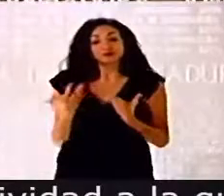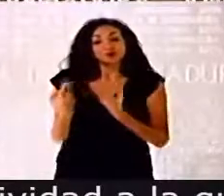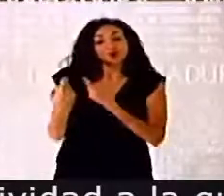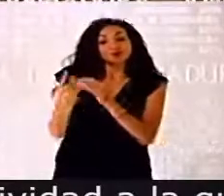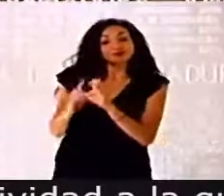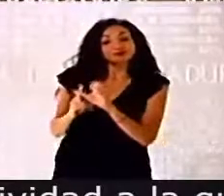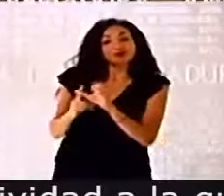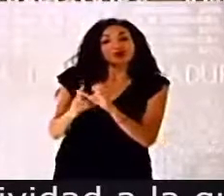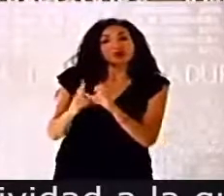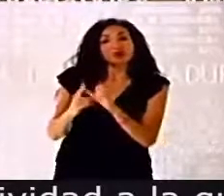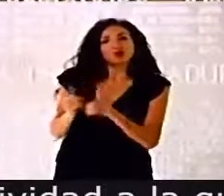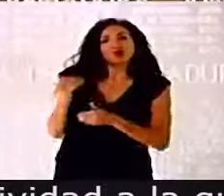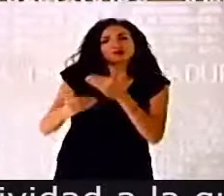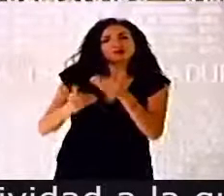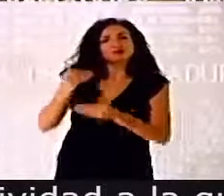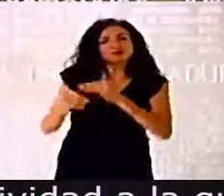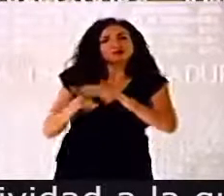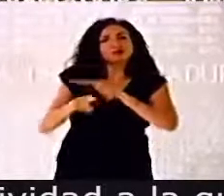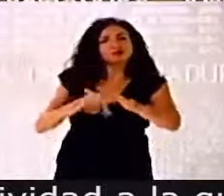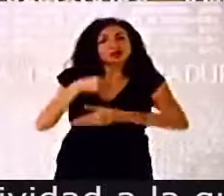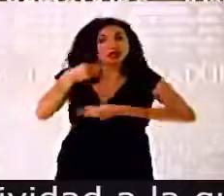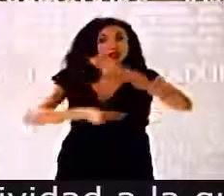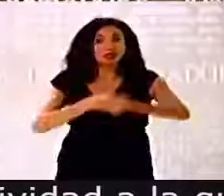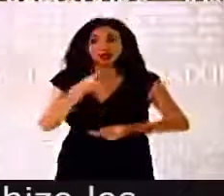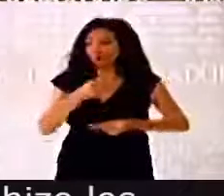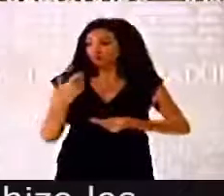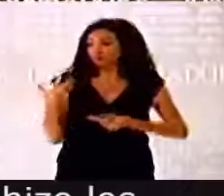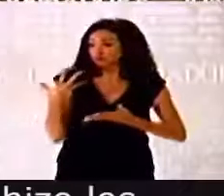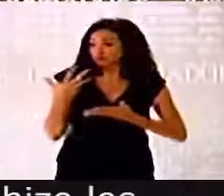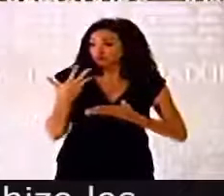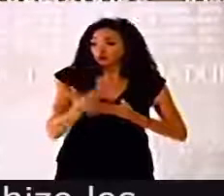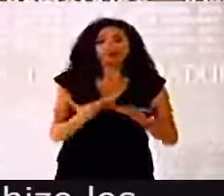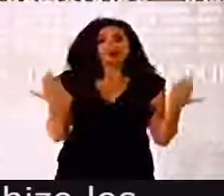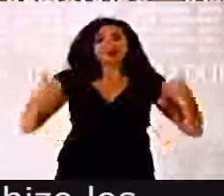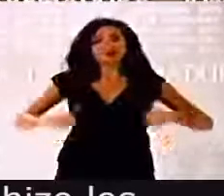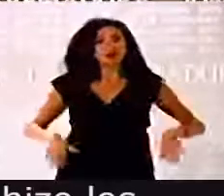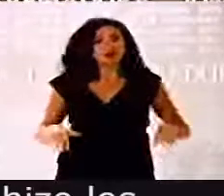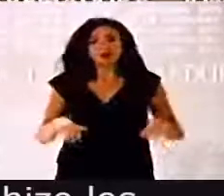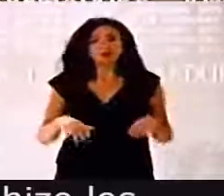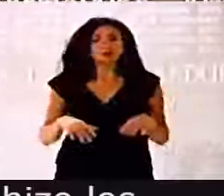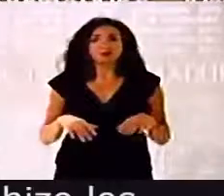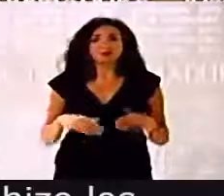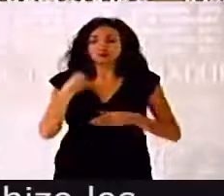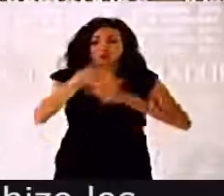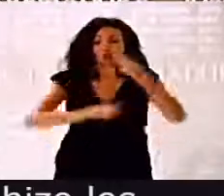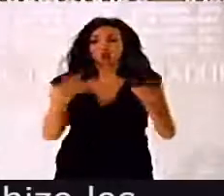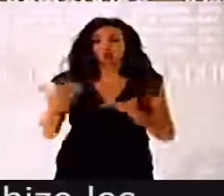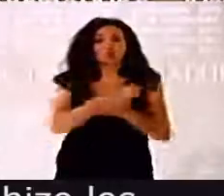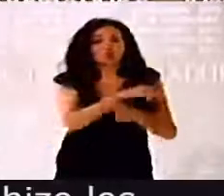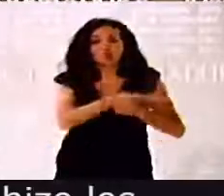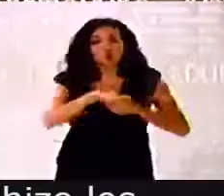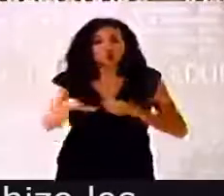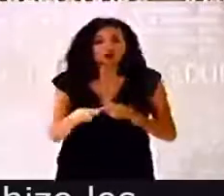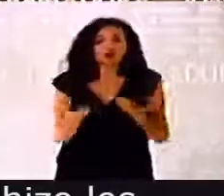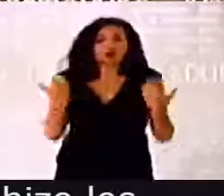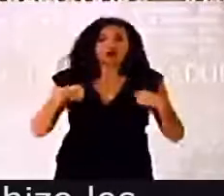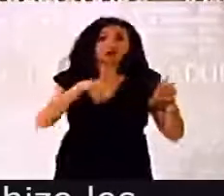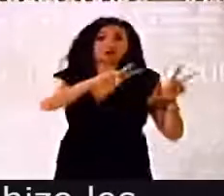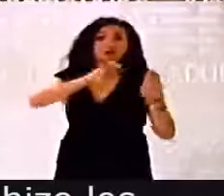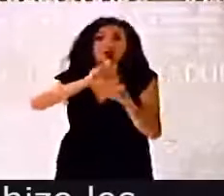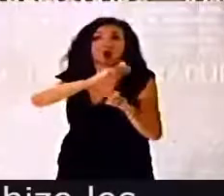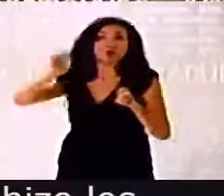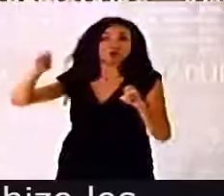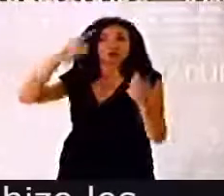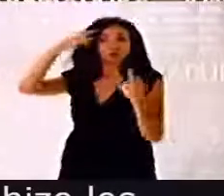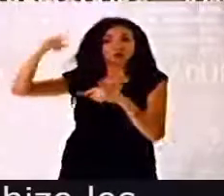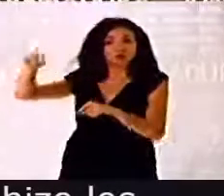Extremadura hizo los trámites que nos correspondía, ya no hay nada competencialmente que dependa de esta casa, ya